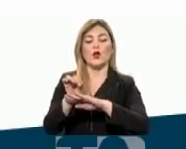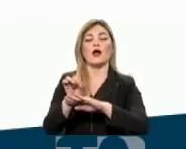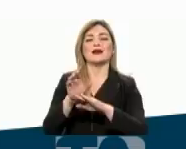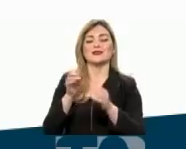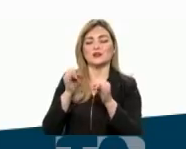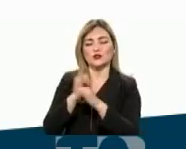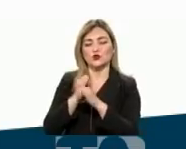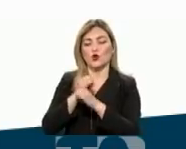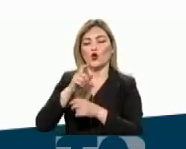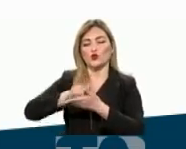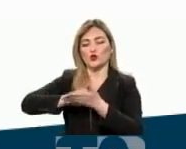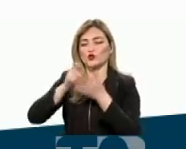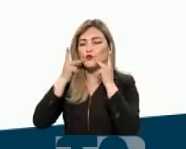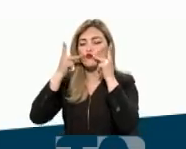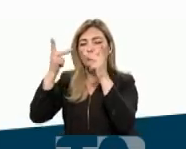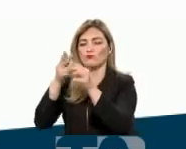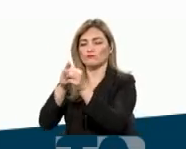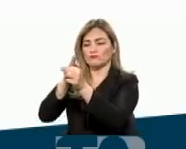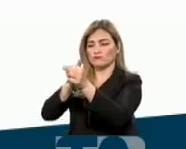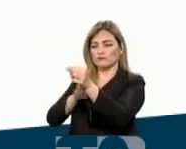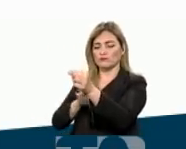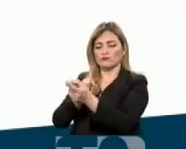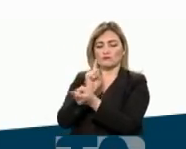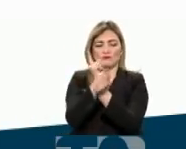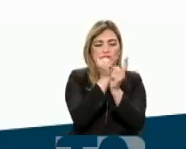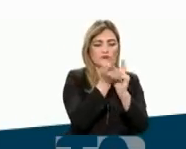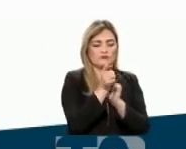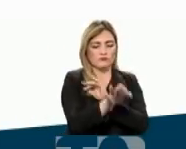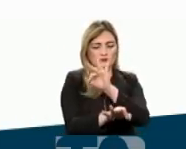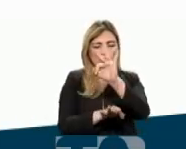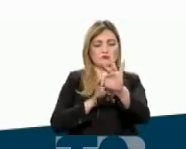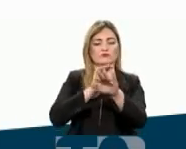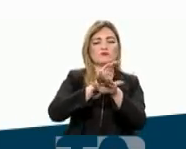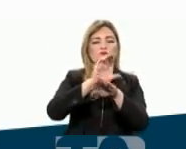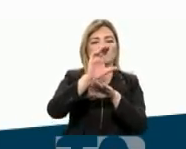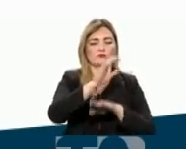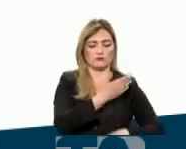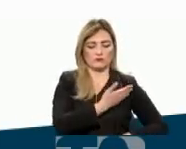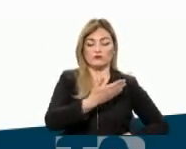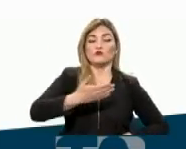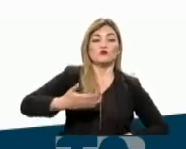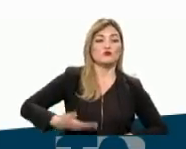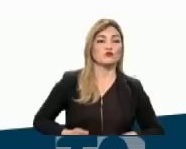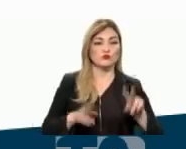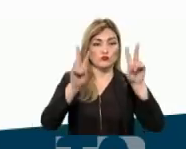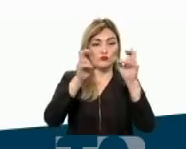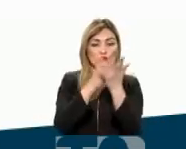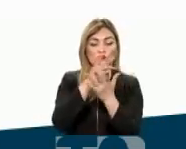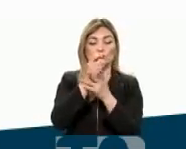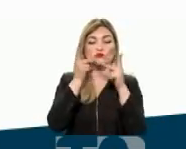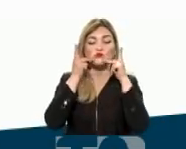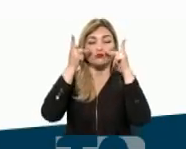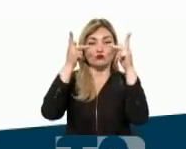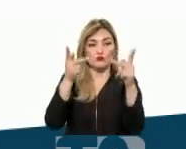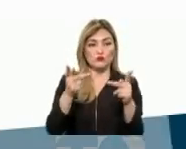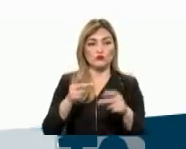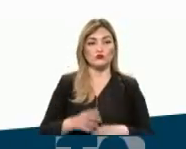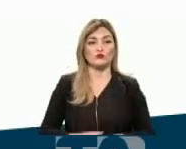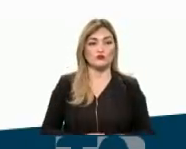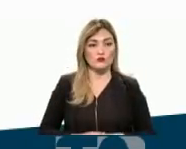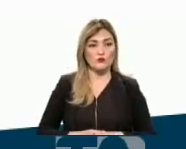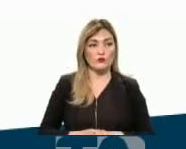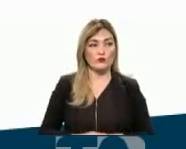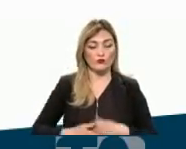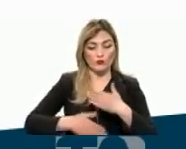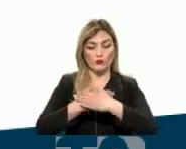Silvana Vallejo, deja ese cargo y pasa como consejera presidencial en temas de compras públicas unificadas.